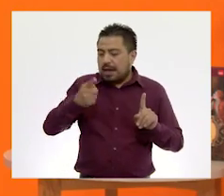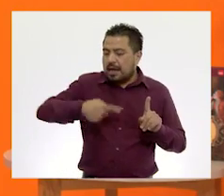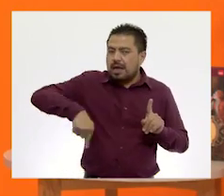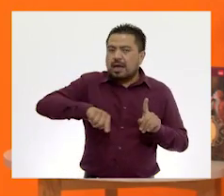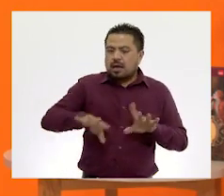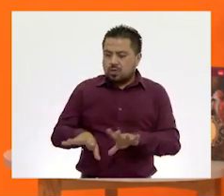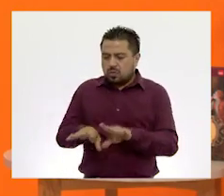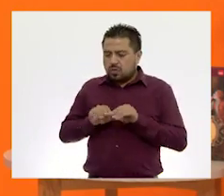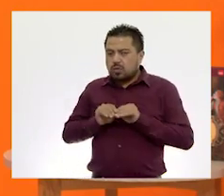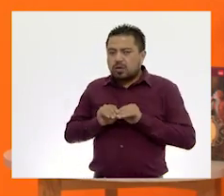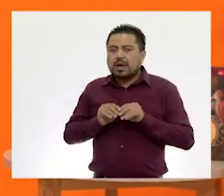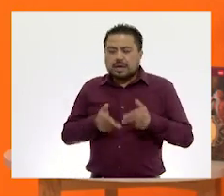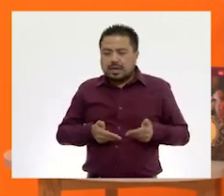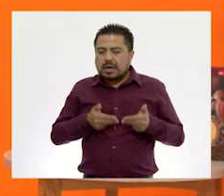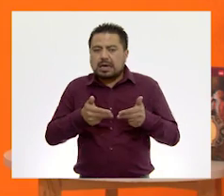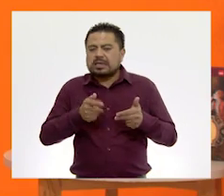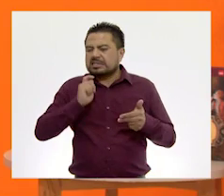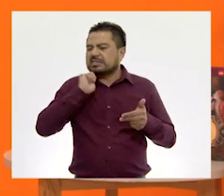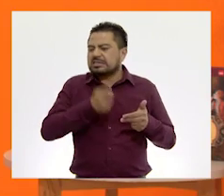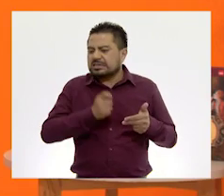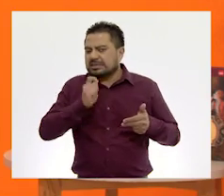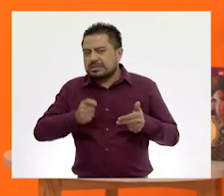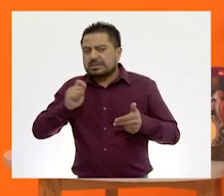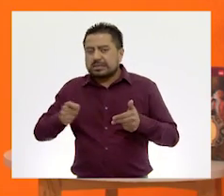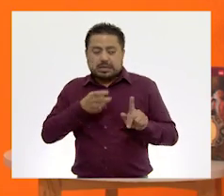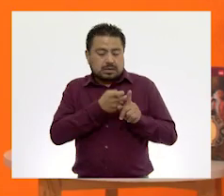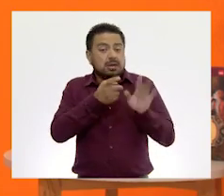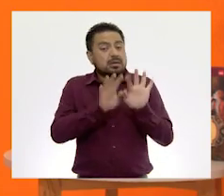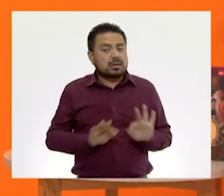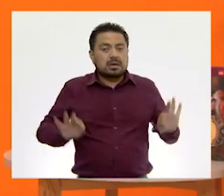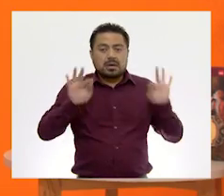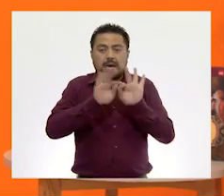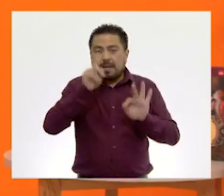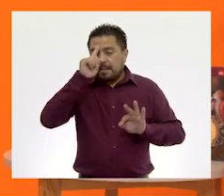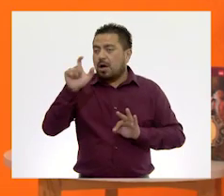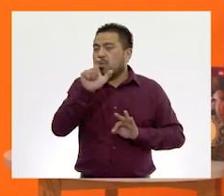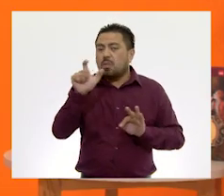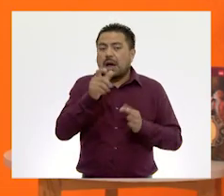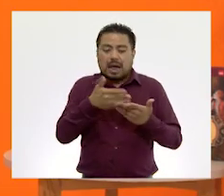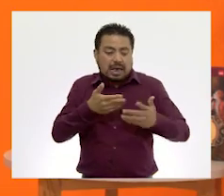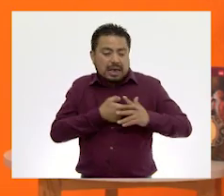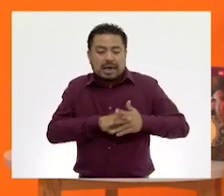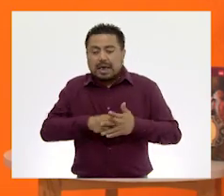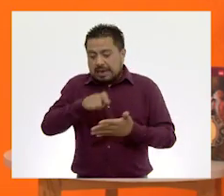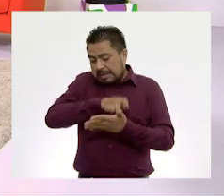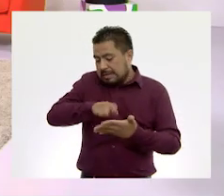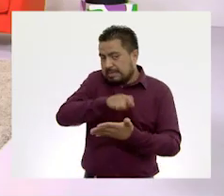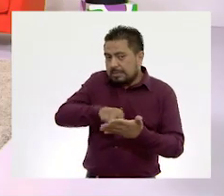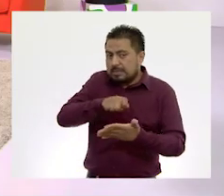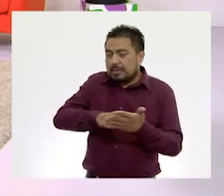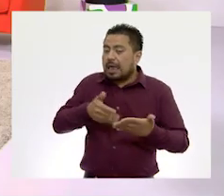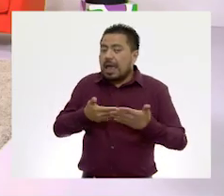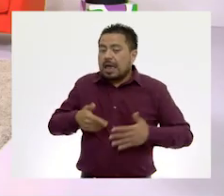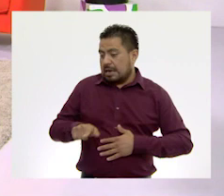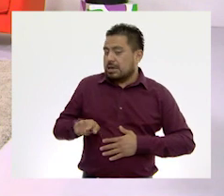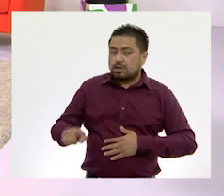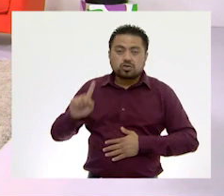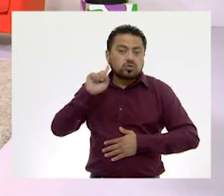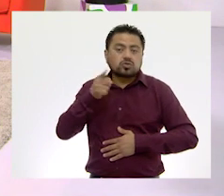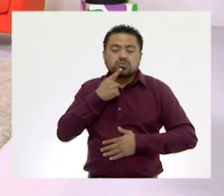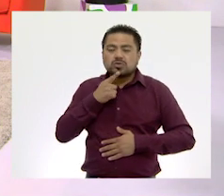vayan apropiando y vayan generando significado. Esto es importante para cuando sea el momento de que escriban ahora ellos, pues